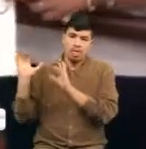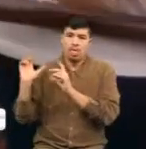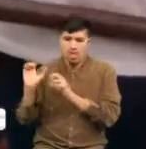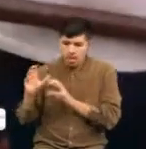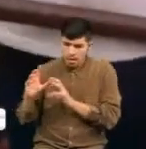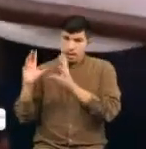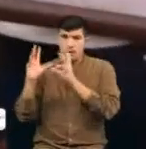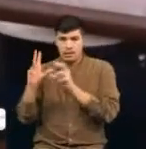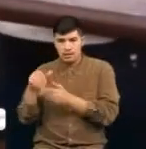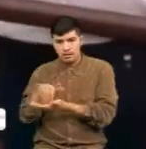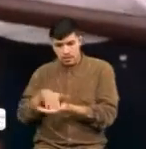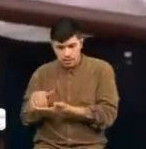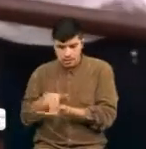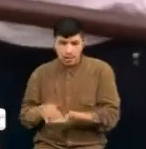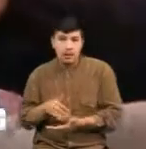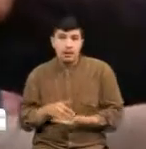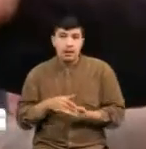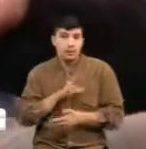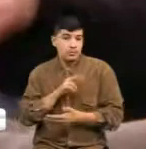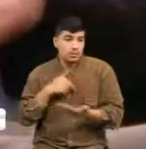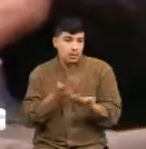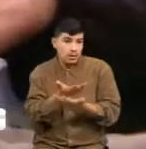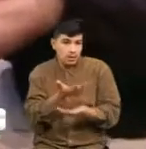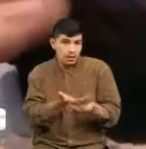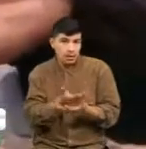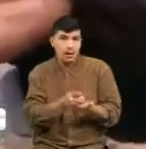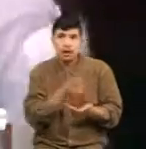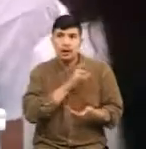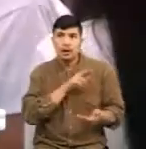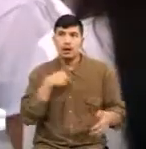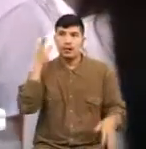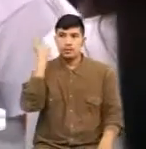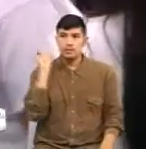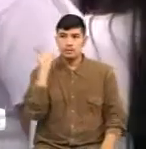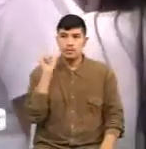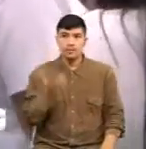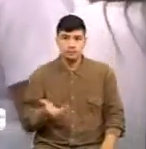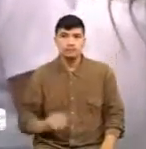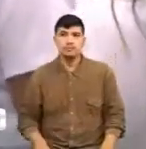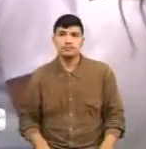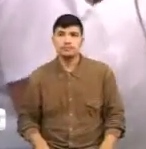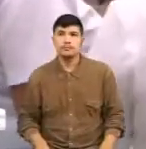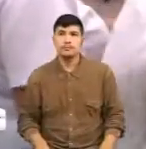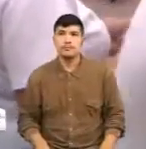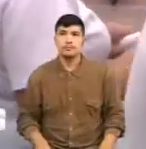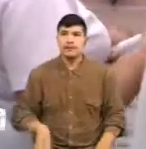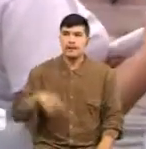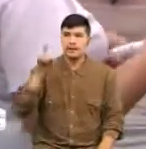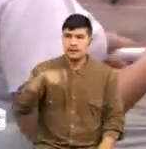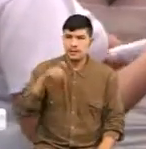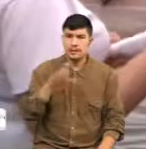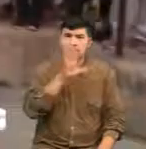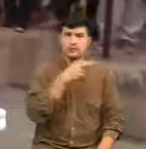lentamente y pues la sugerencia es que se nos pensione. Aseguran las madres que se hace necesario manifestar su